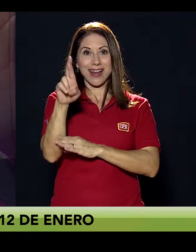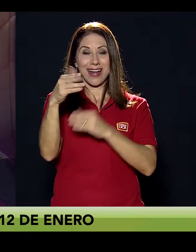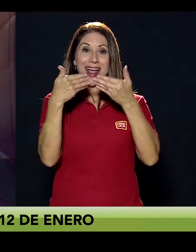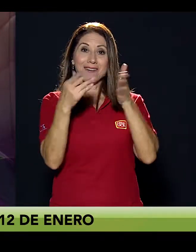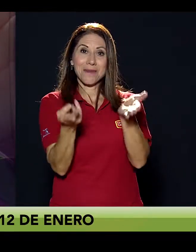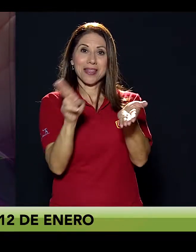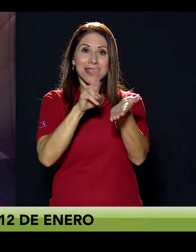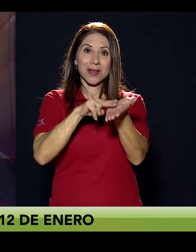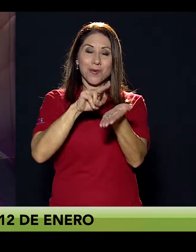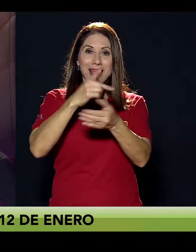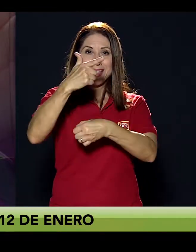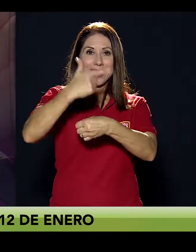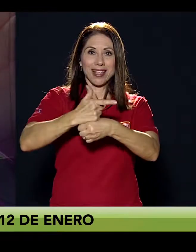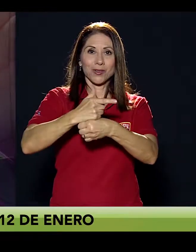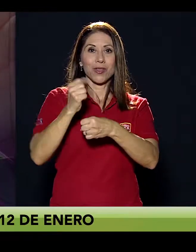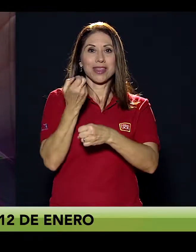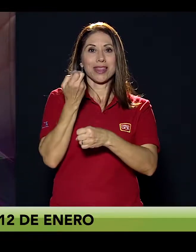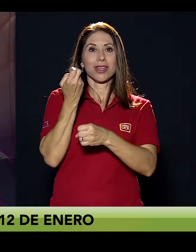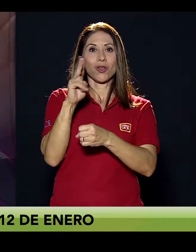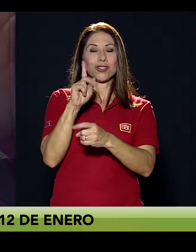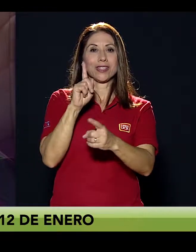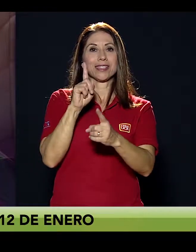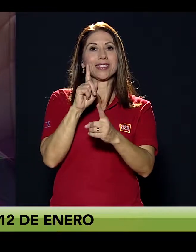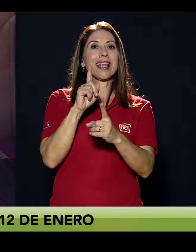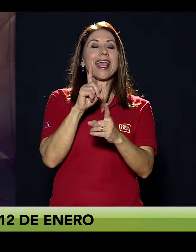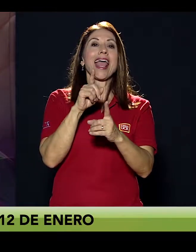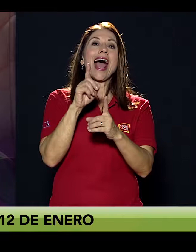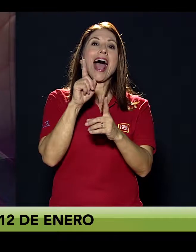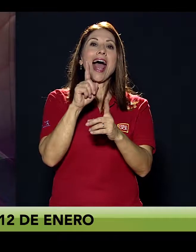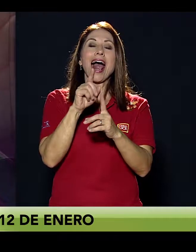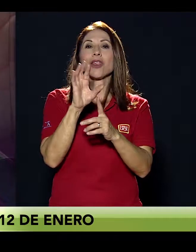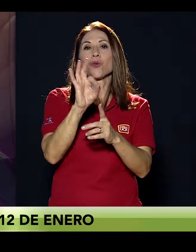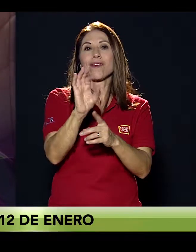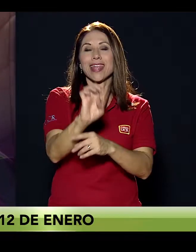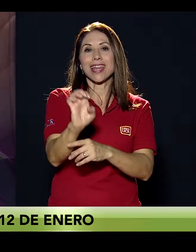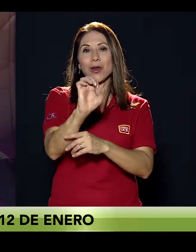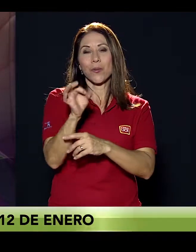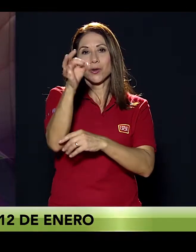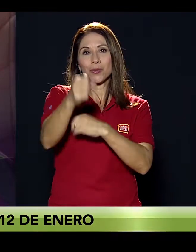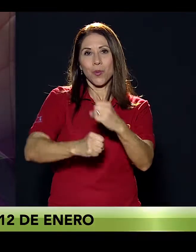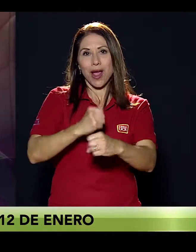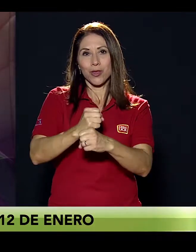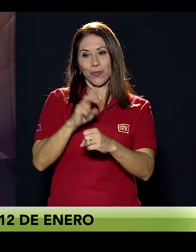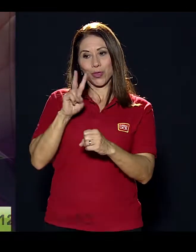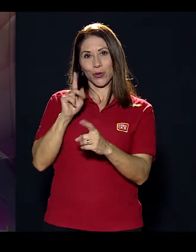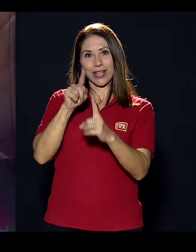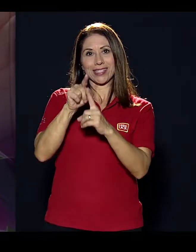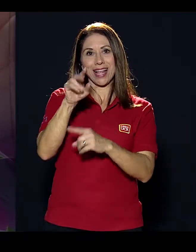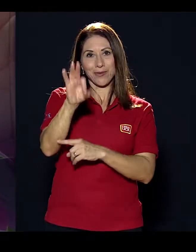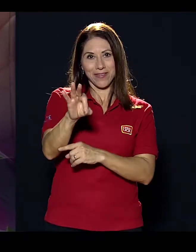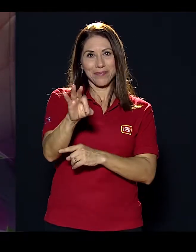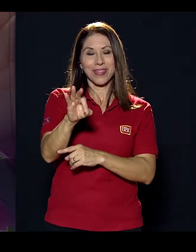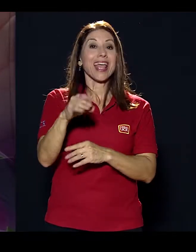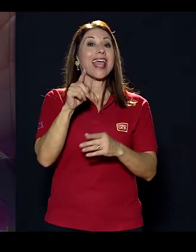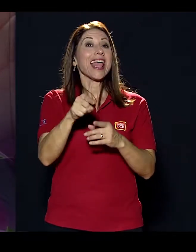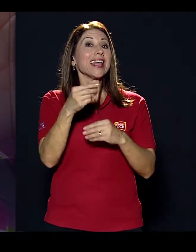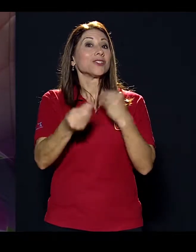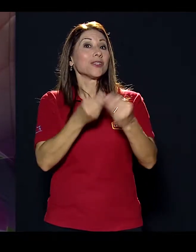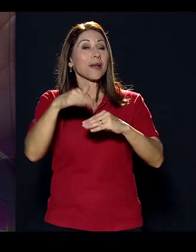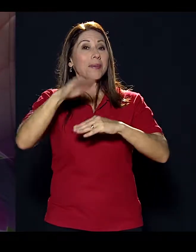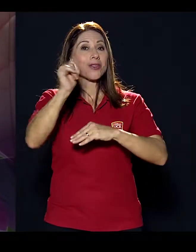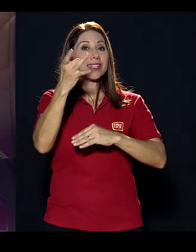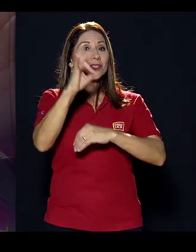cursos del ESCO del 9 al 12 de enero del próximo año. Estos cursos son dirigidos al público general mayor de 18 años y su costo